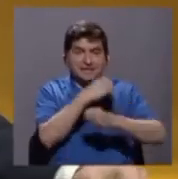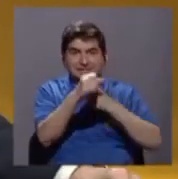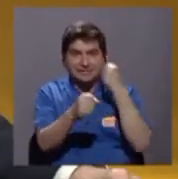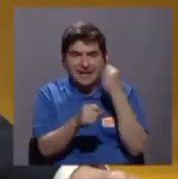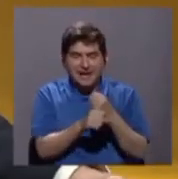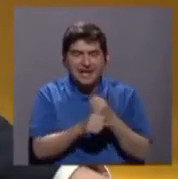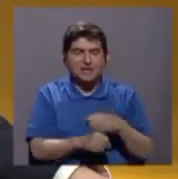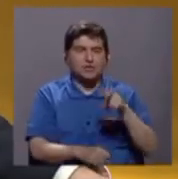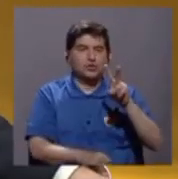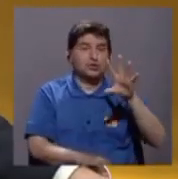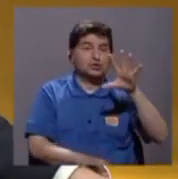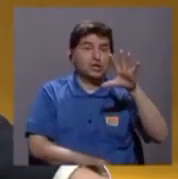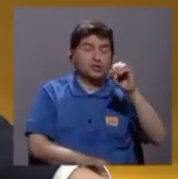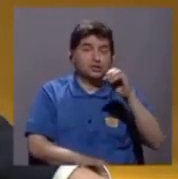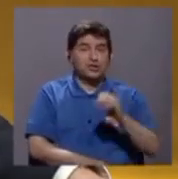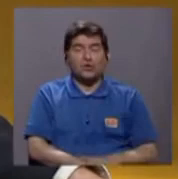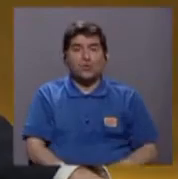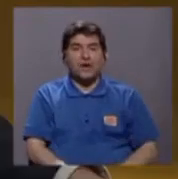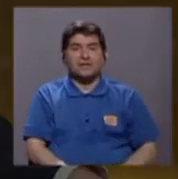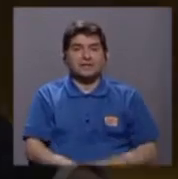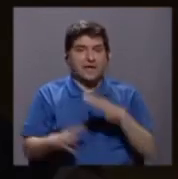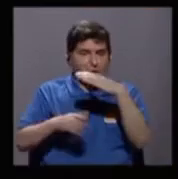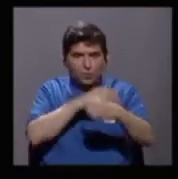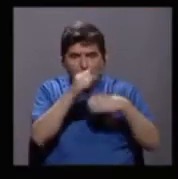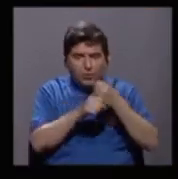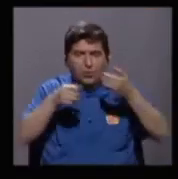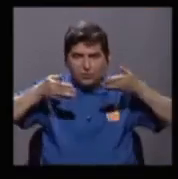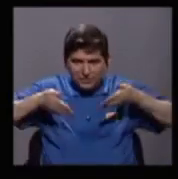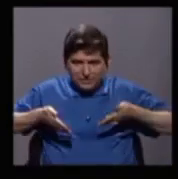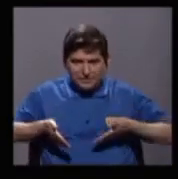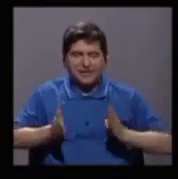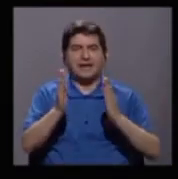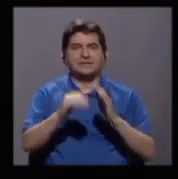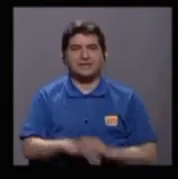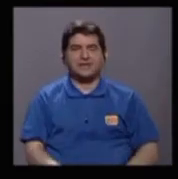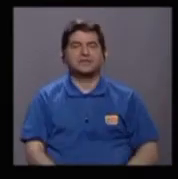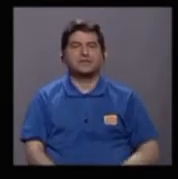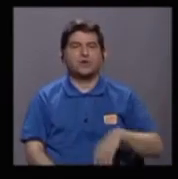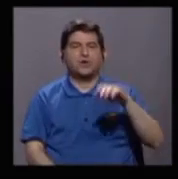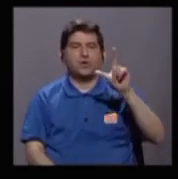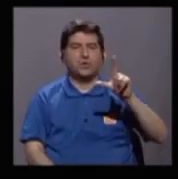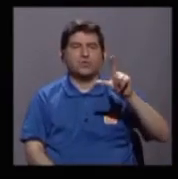del 250 aniversario del nacimiento